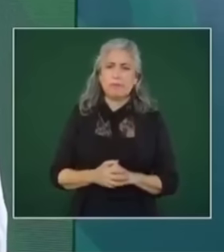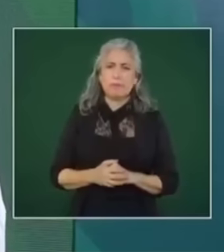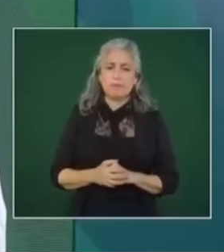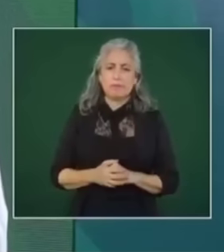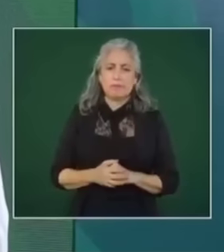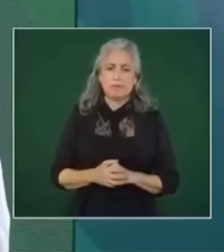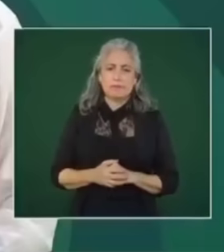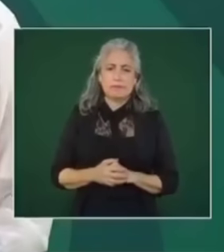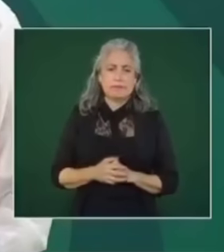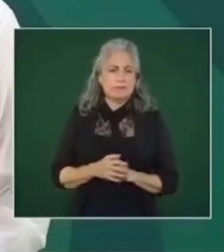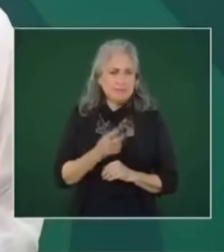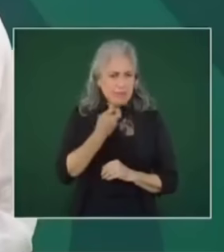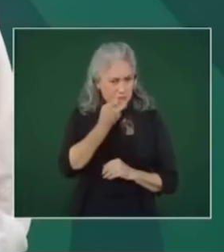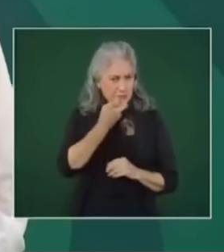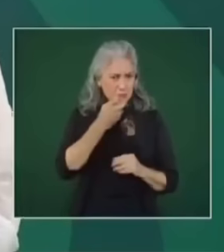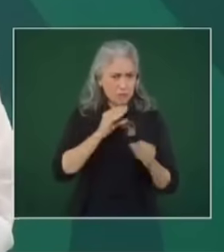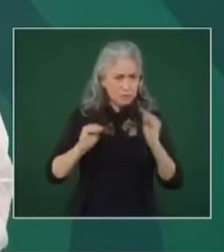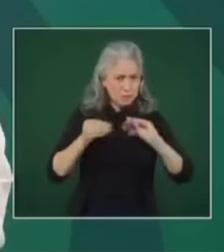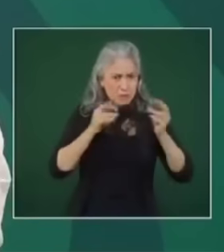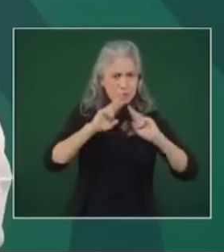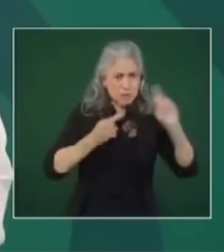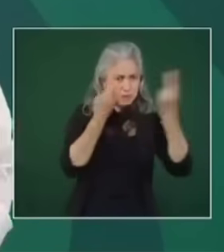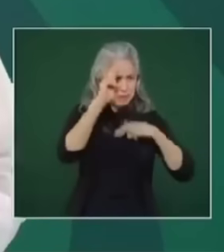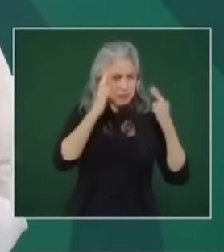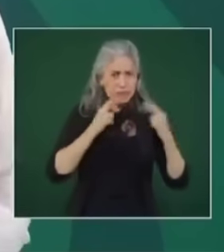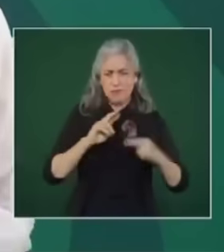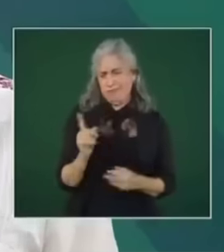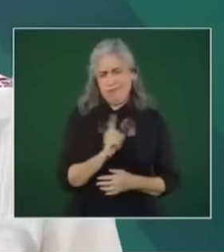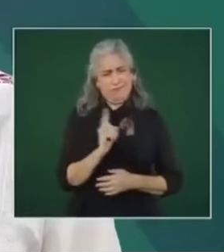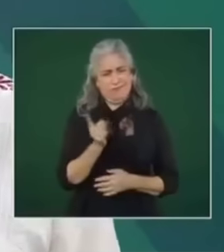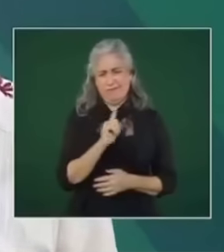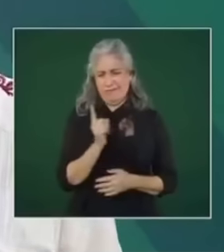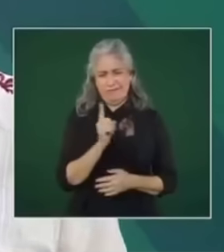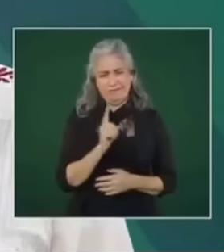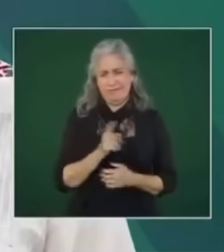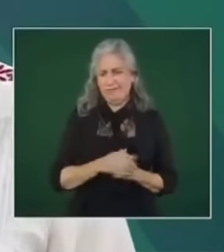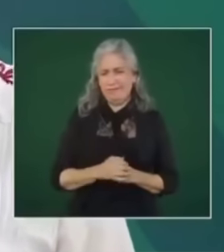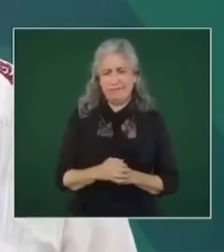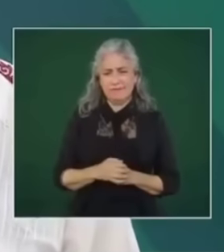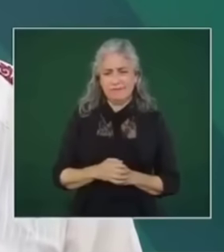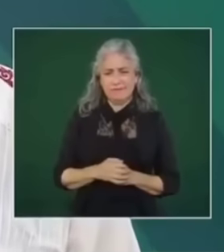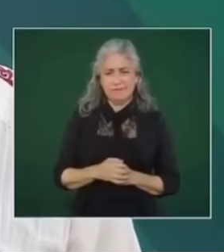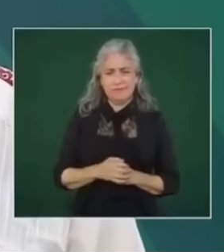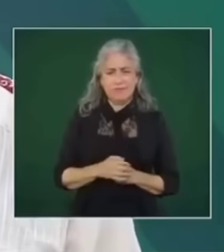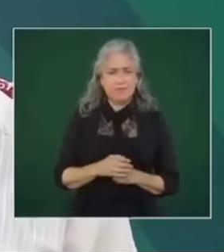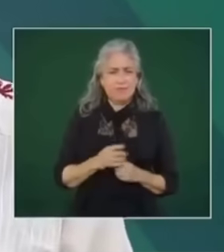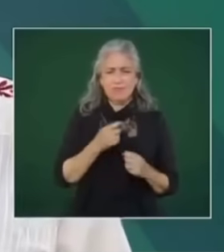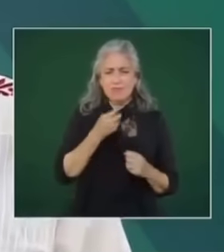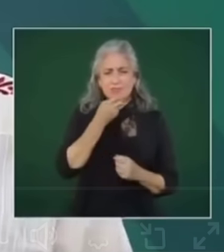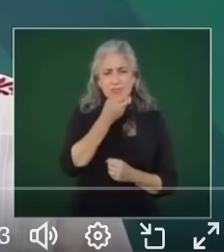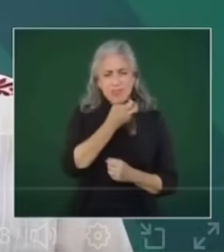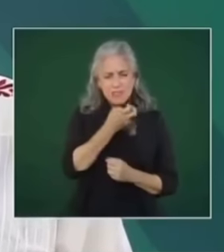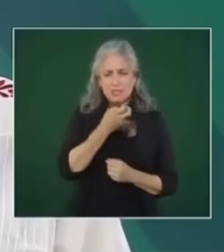con lo revolucionario. Es más, ni siquiera tiene que ver con el anarquismo.